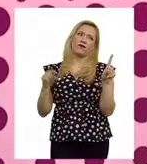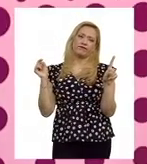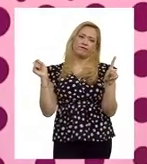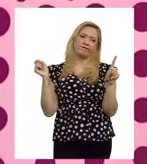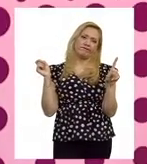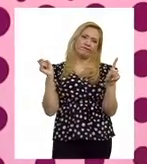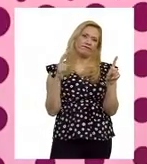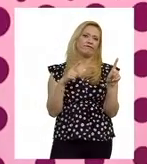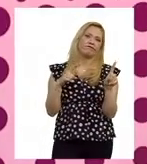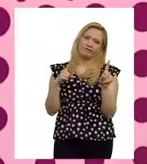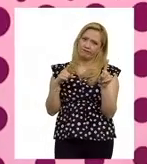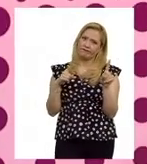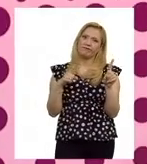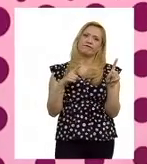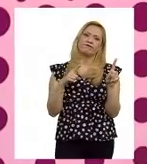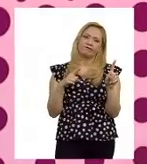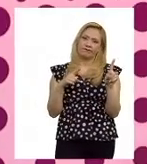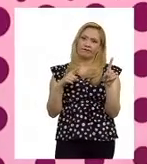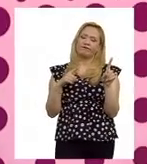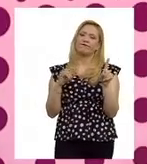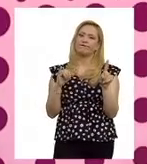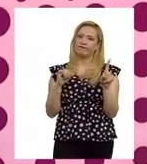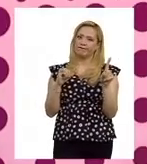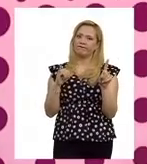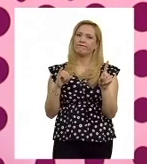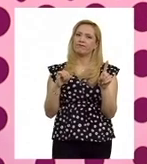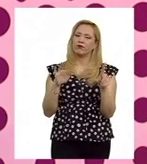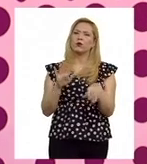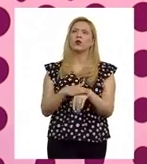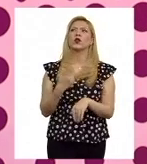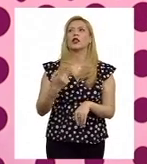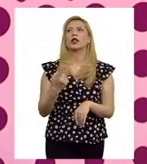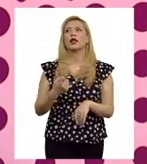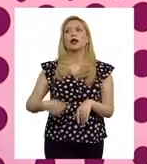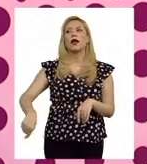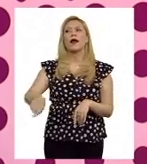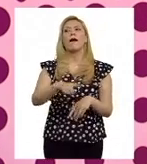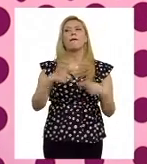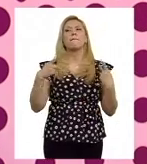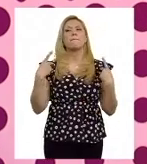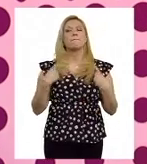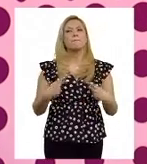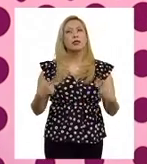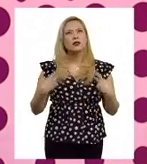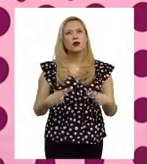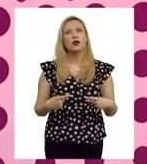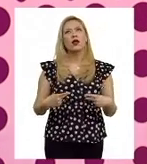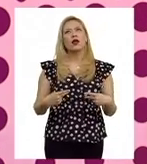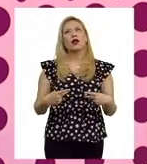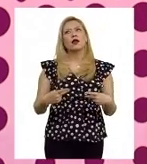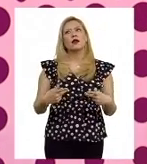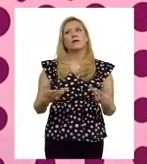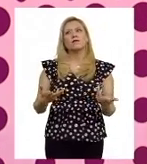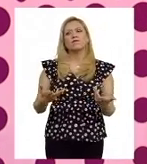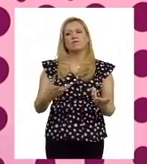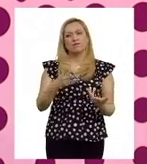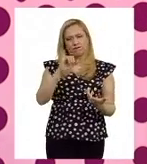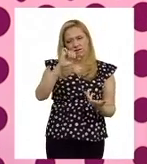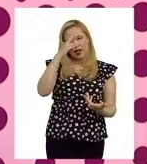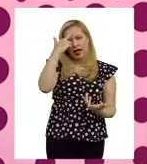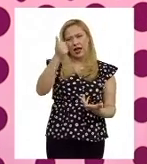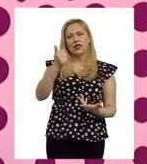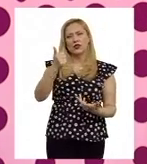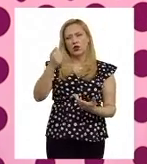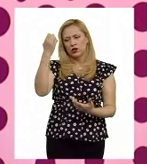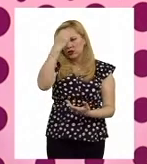O sea, no simplemente es que la población, o sea, hay que tener un análisis